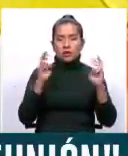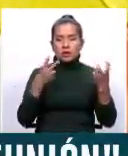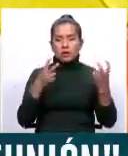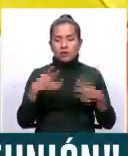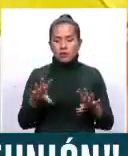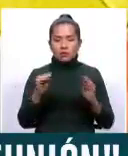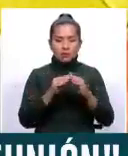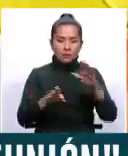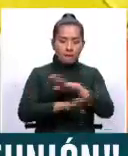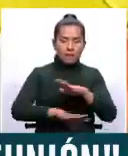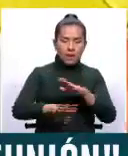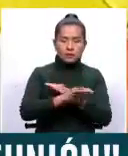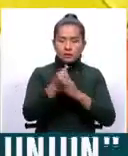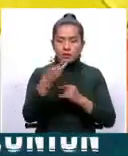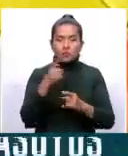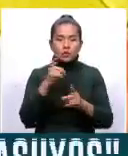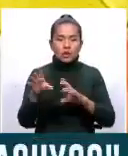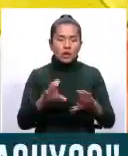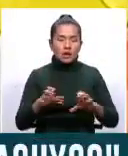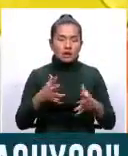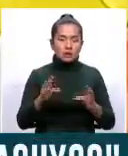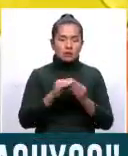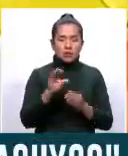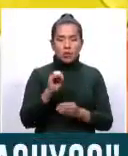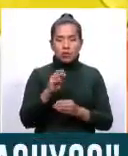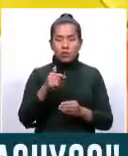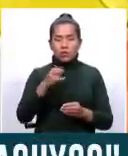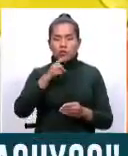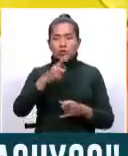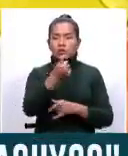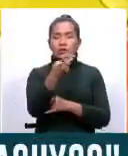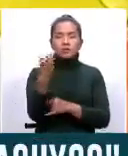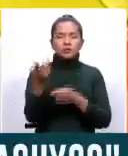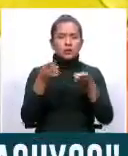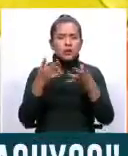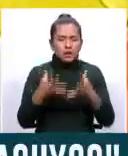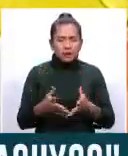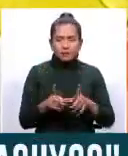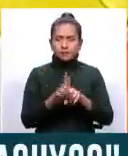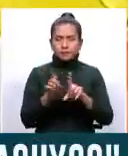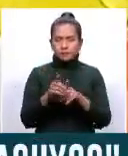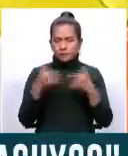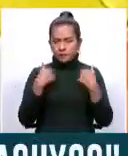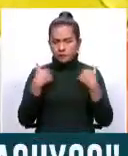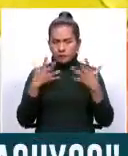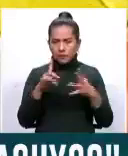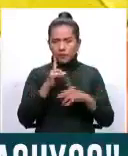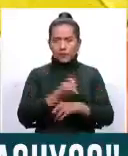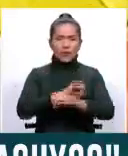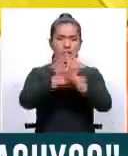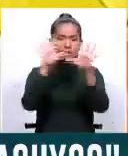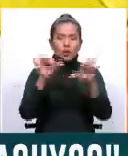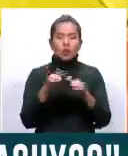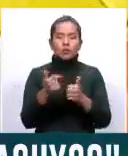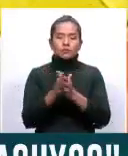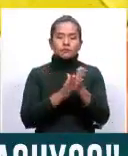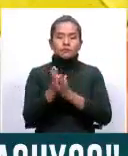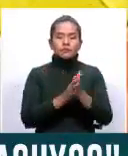las bases que hacen a la provincia de Omasuyos, algunos dirigentes que tienen claramente otro tipo de